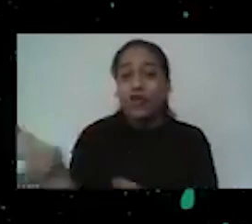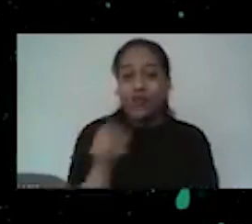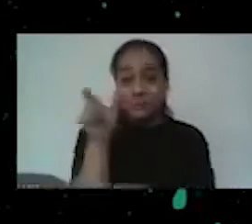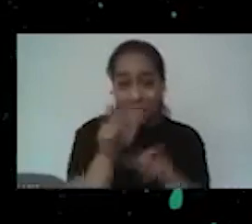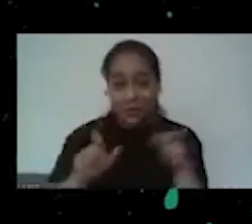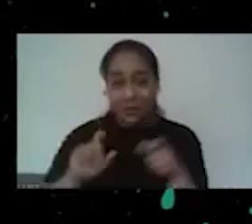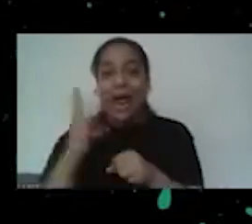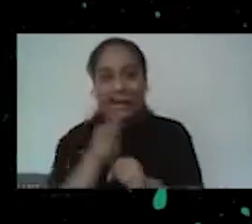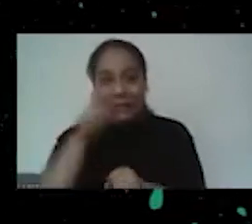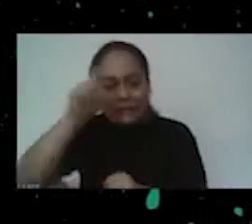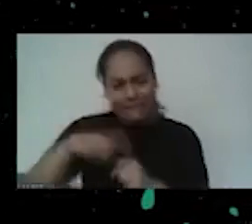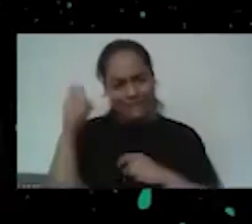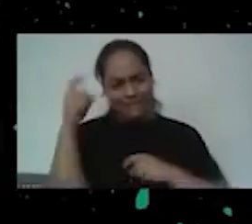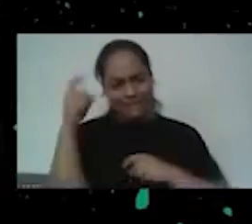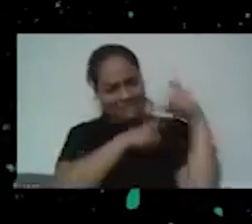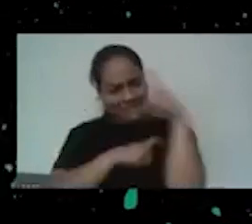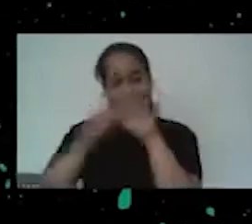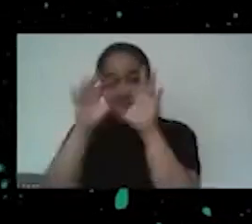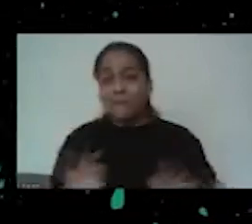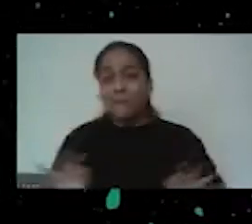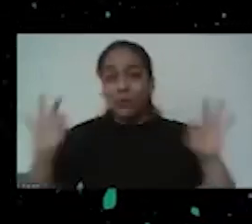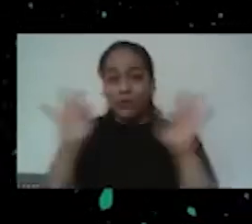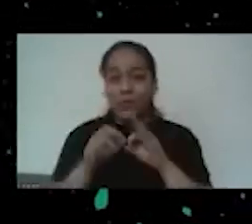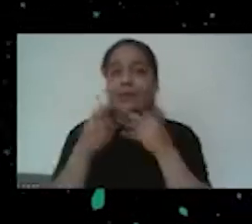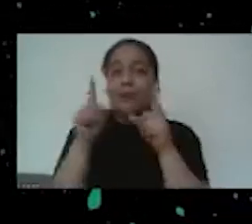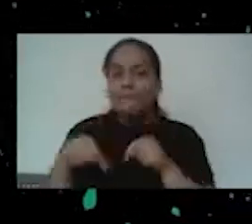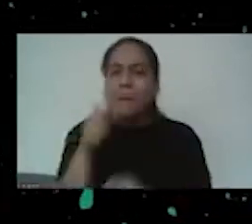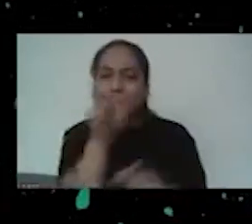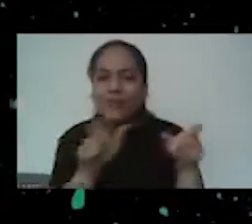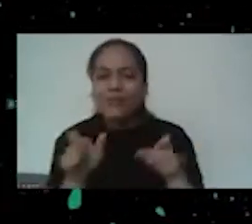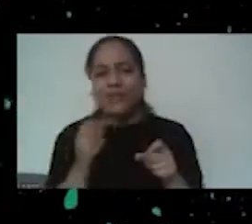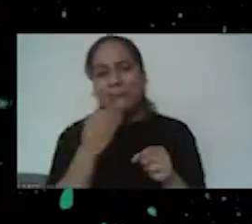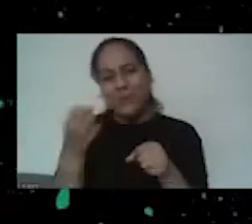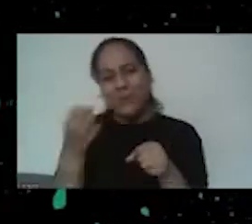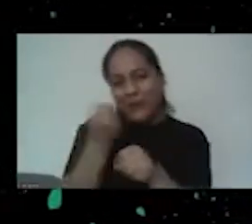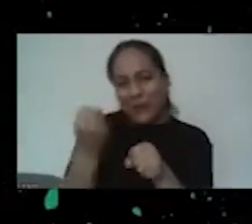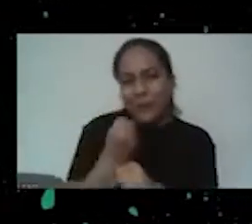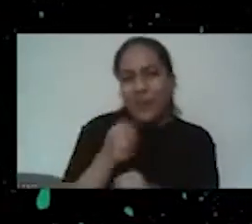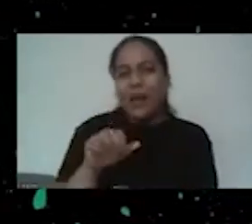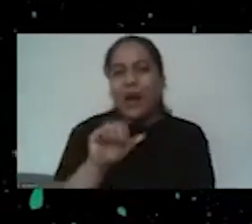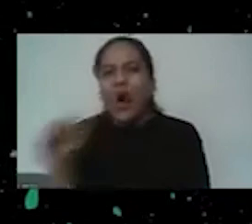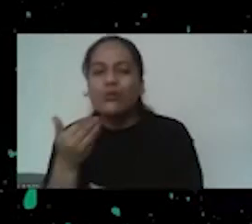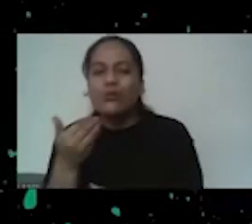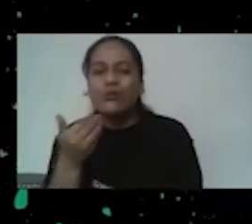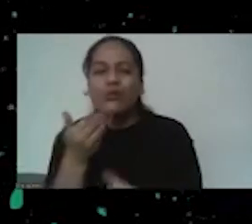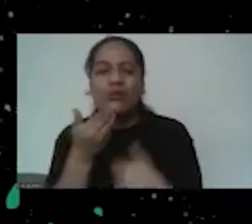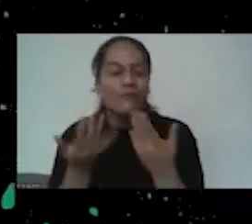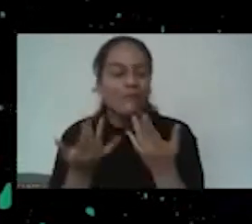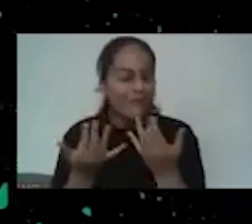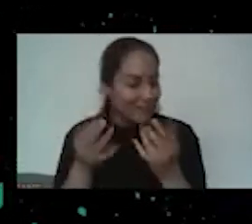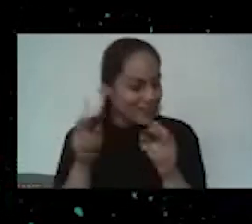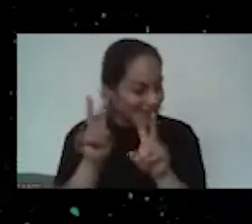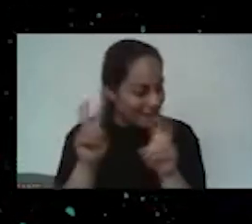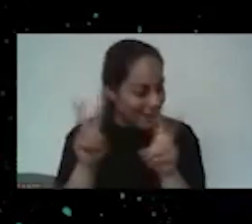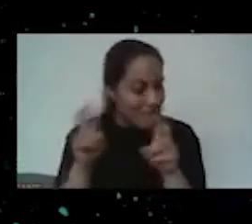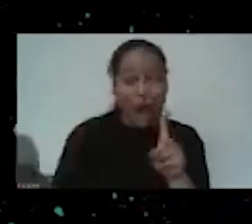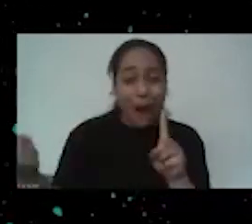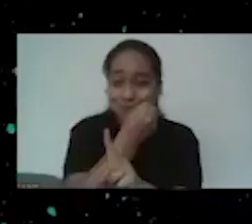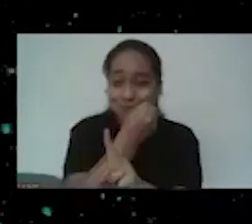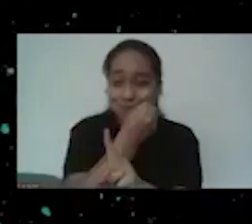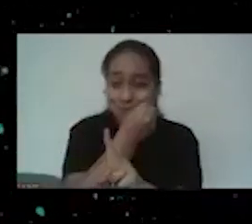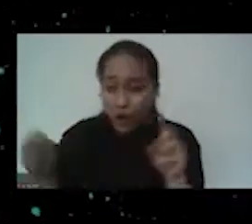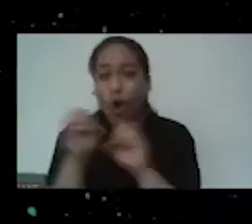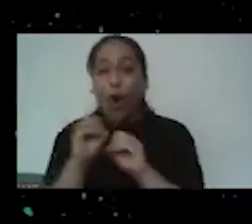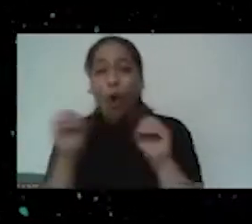que cuestionarnos, desde los artistas que trabajan el tema de la violencia o con víctimas